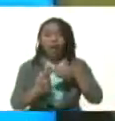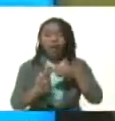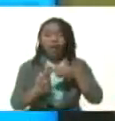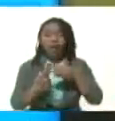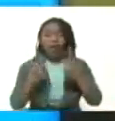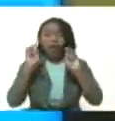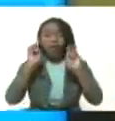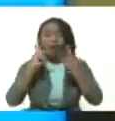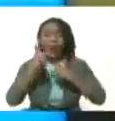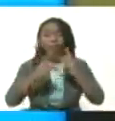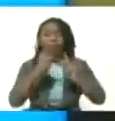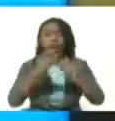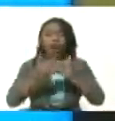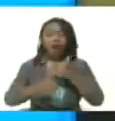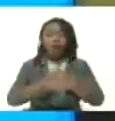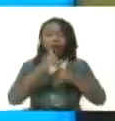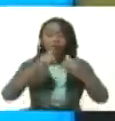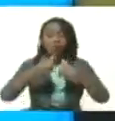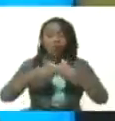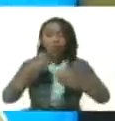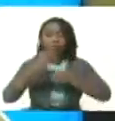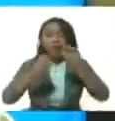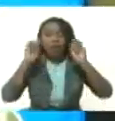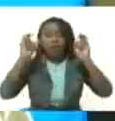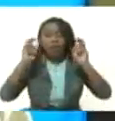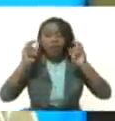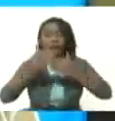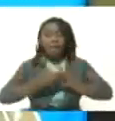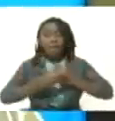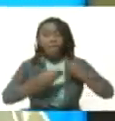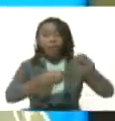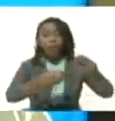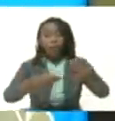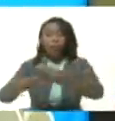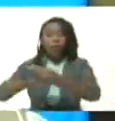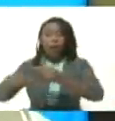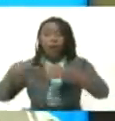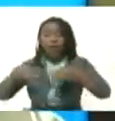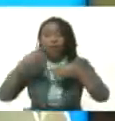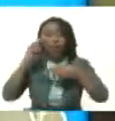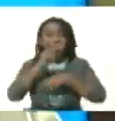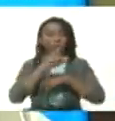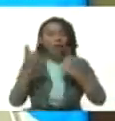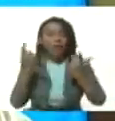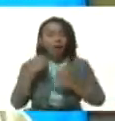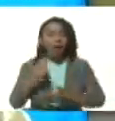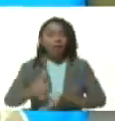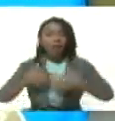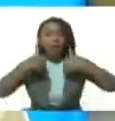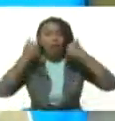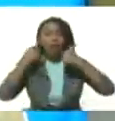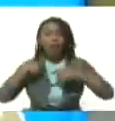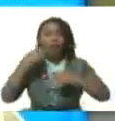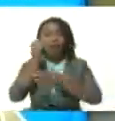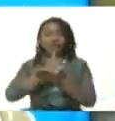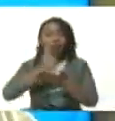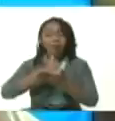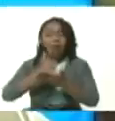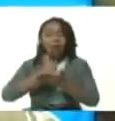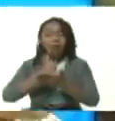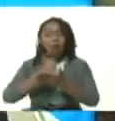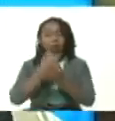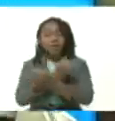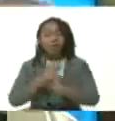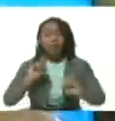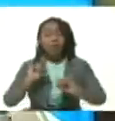lo decía en el avance que hizo hoy, y el tema de distribución. Y esta, lo que tiene que ver con el rescate de las farmacias independientes, señor